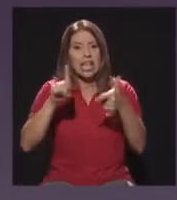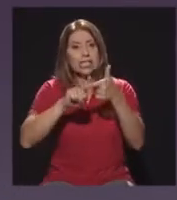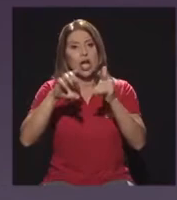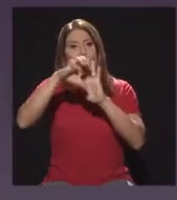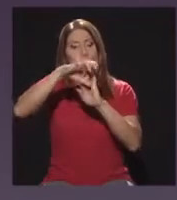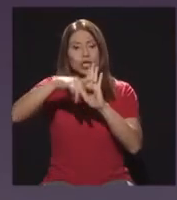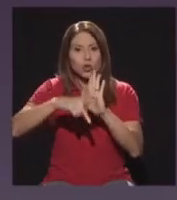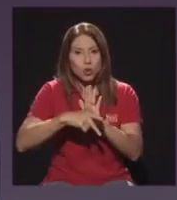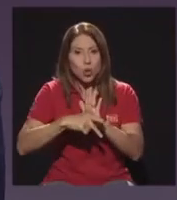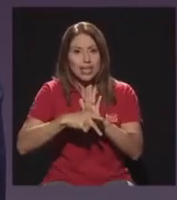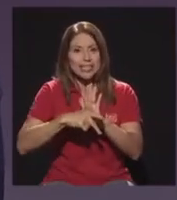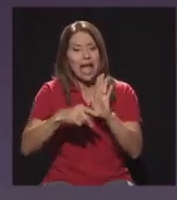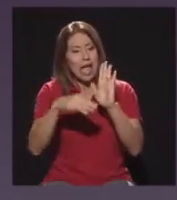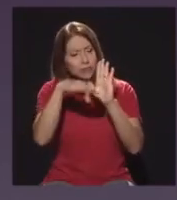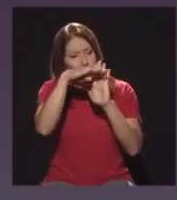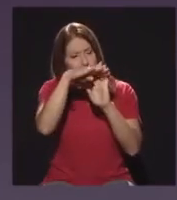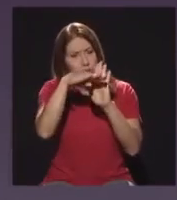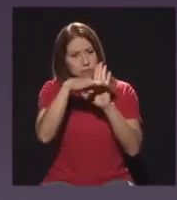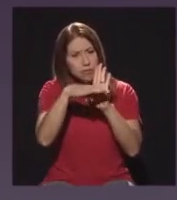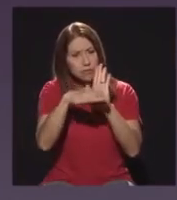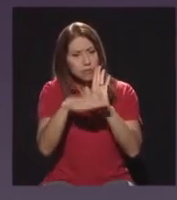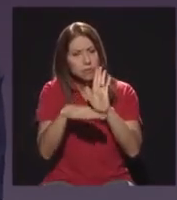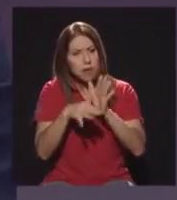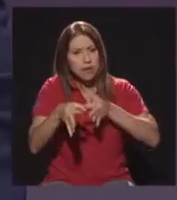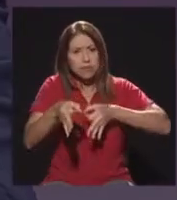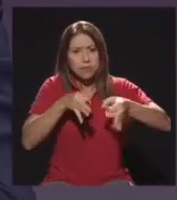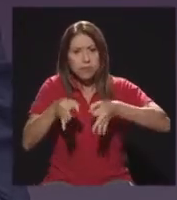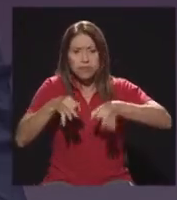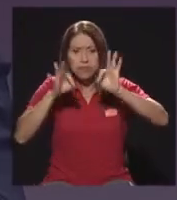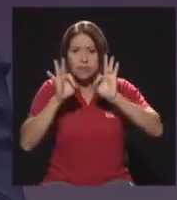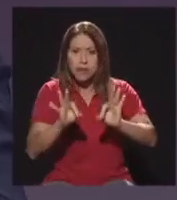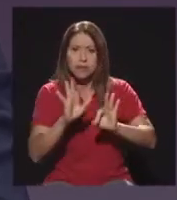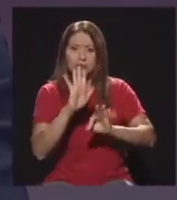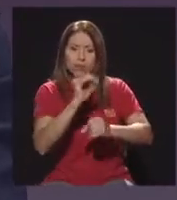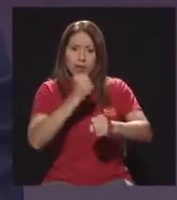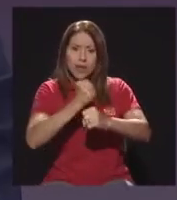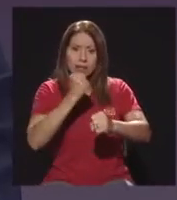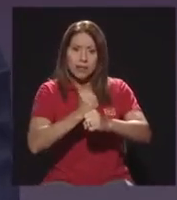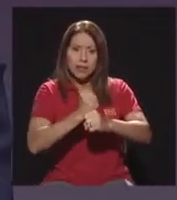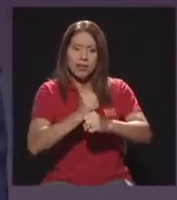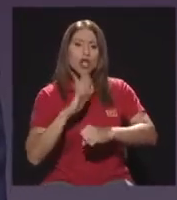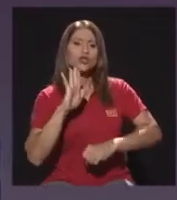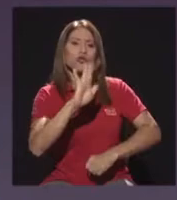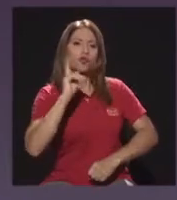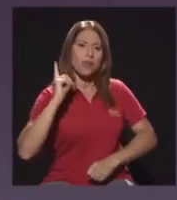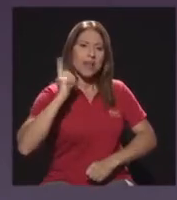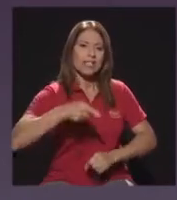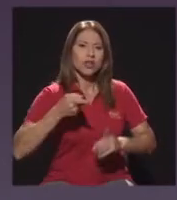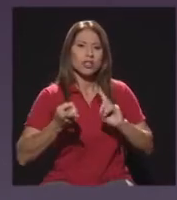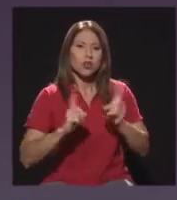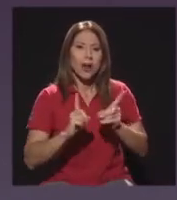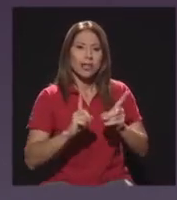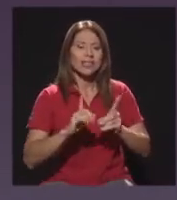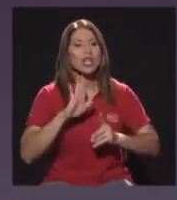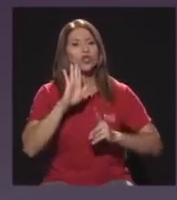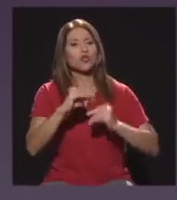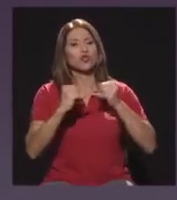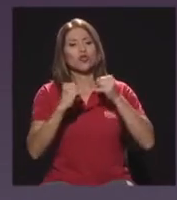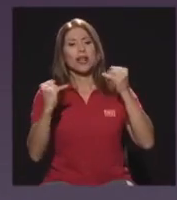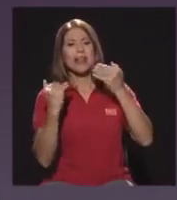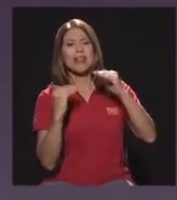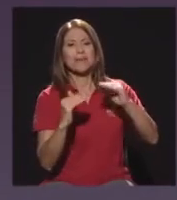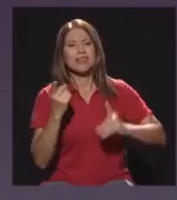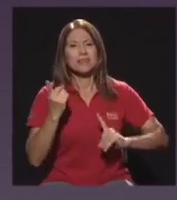marcado muy bien cuál es su quehacer y cuáles son sus obligaciones pero también cuáles son sus límites verdad